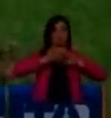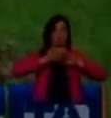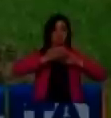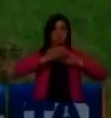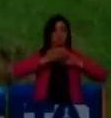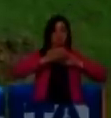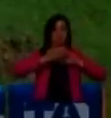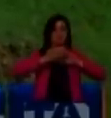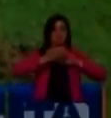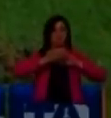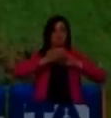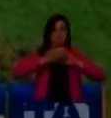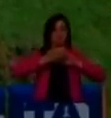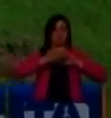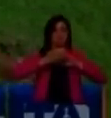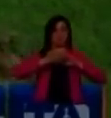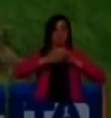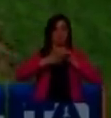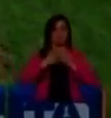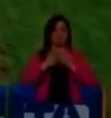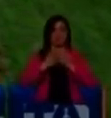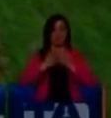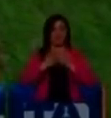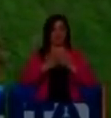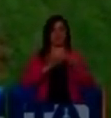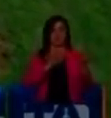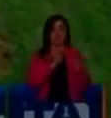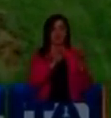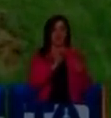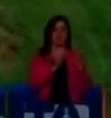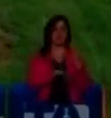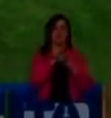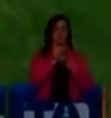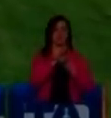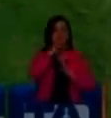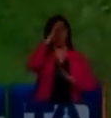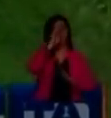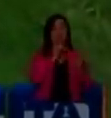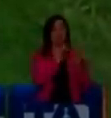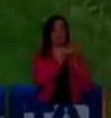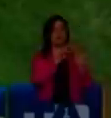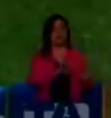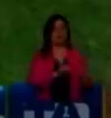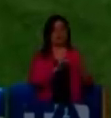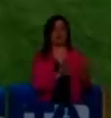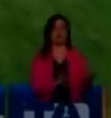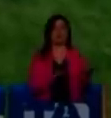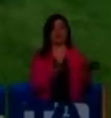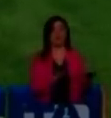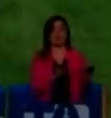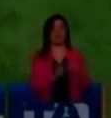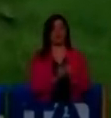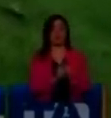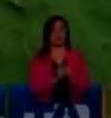de relación con la policía para que puedan de igual manera denunciar estos hechos. No esperar que el hecho